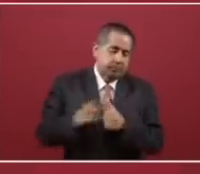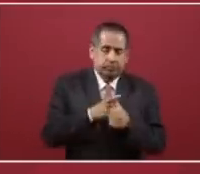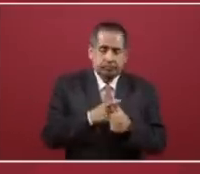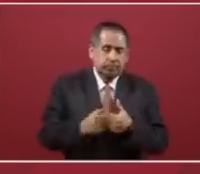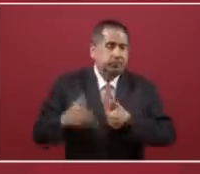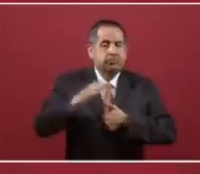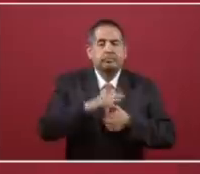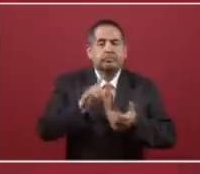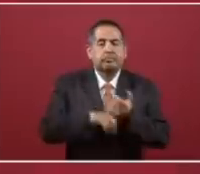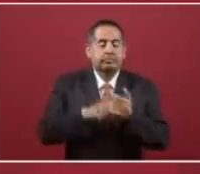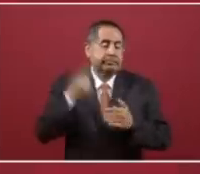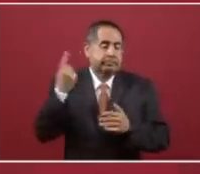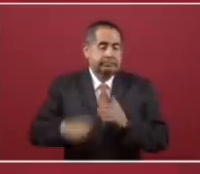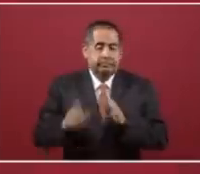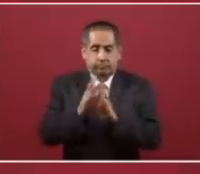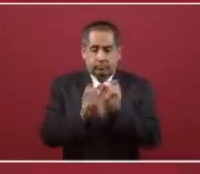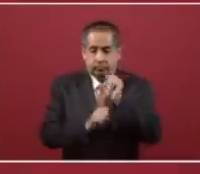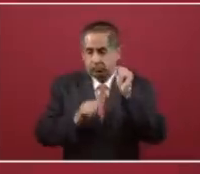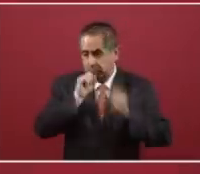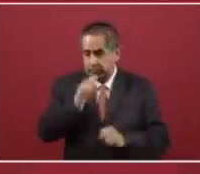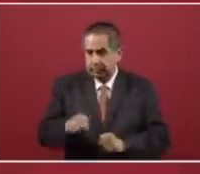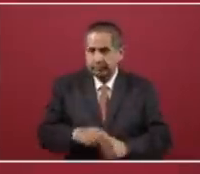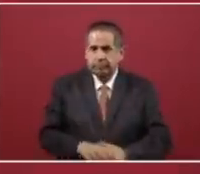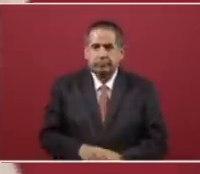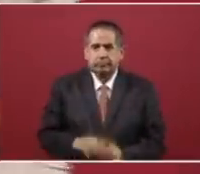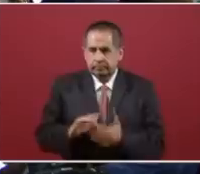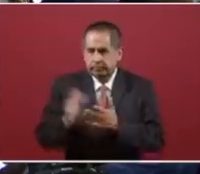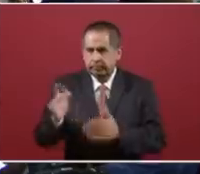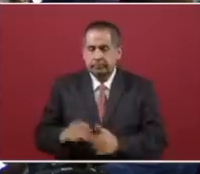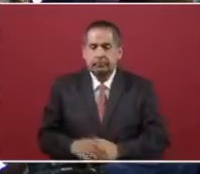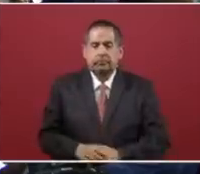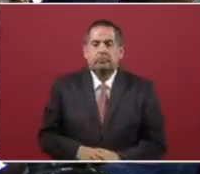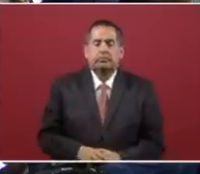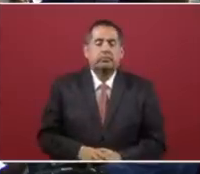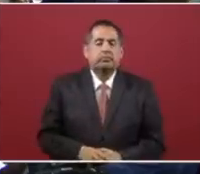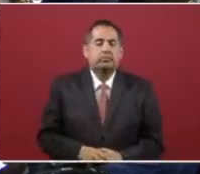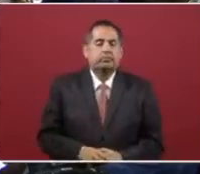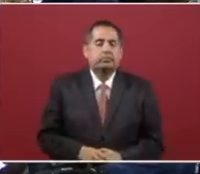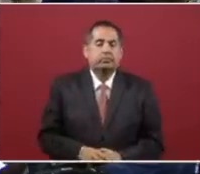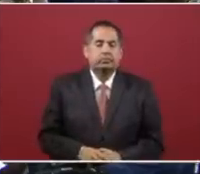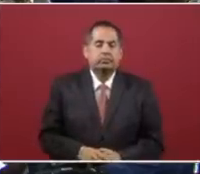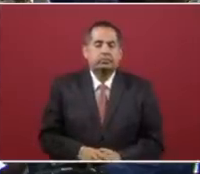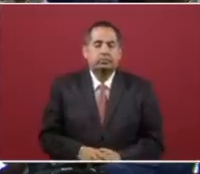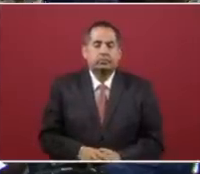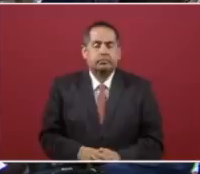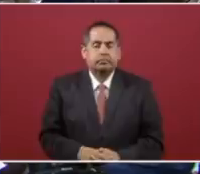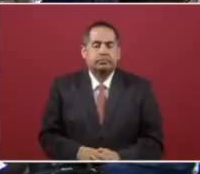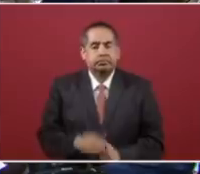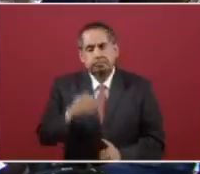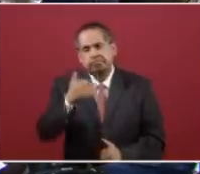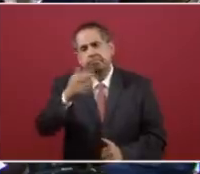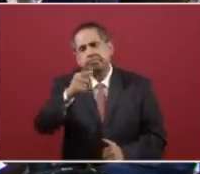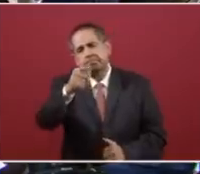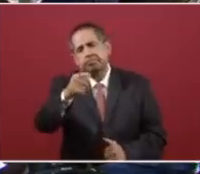porque así lo mandata la propia constitución gracias seguimos atrás